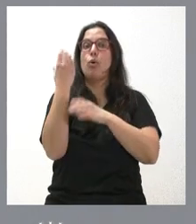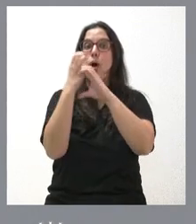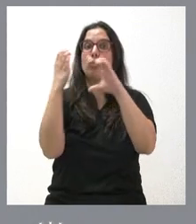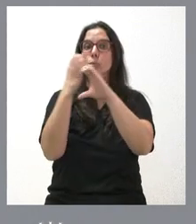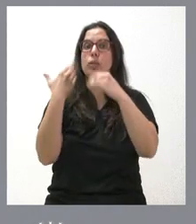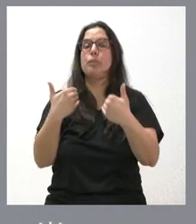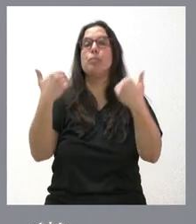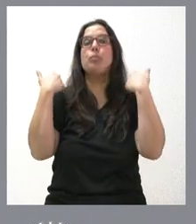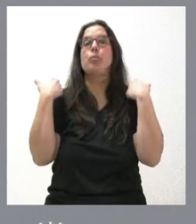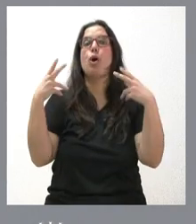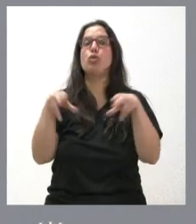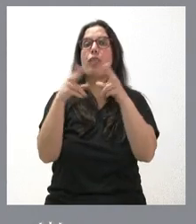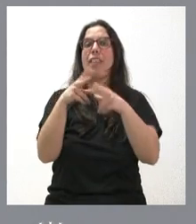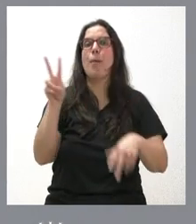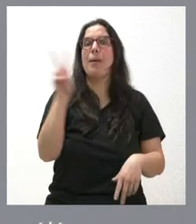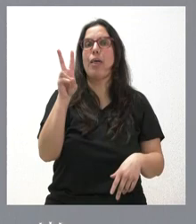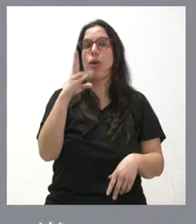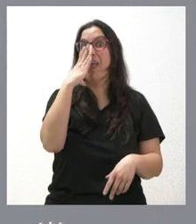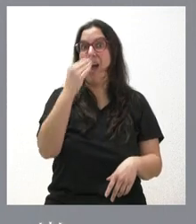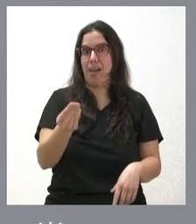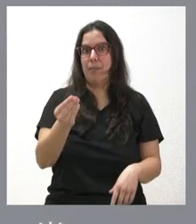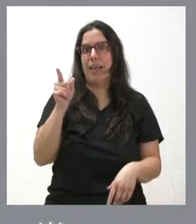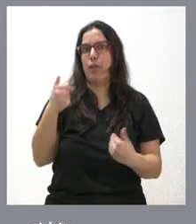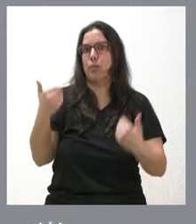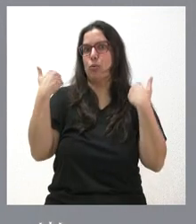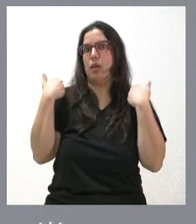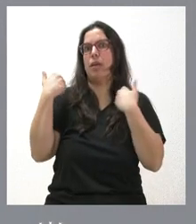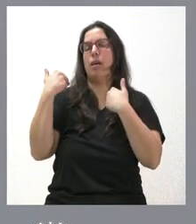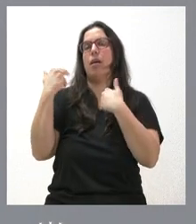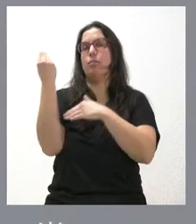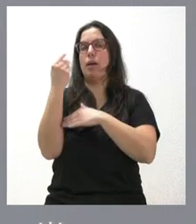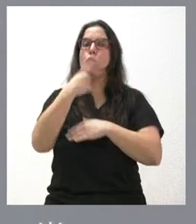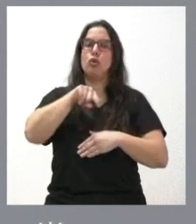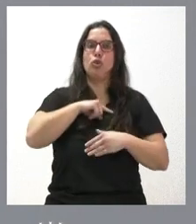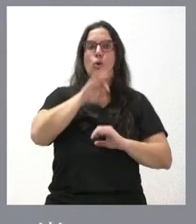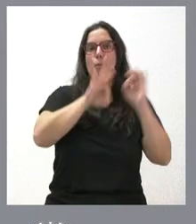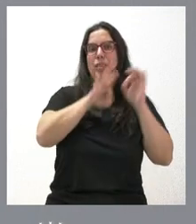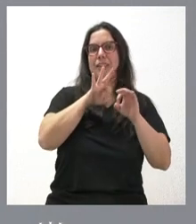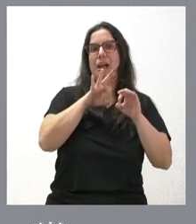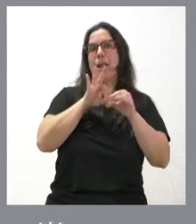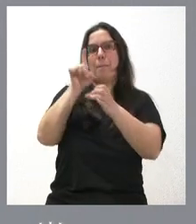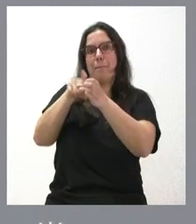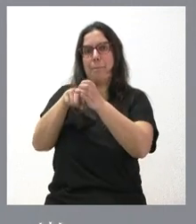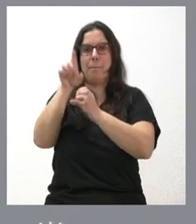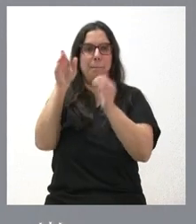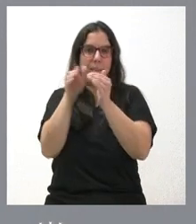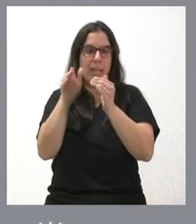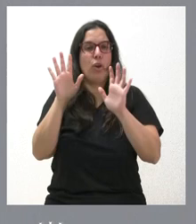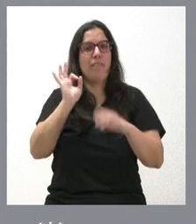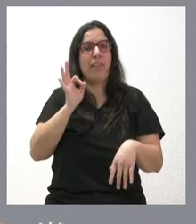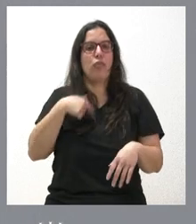la sociedad vallad oliz alta velocidad donde la junta de castillón tiene una participación pequeña Aunque es verdad que nuestra aportación es